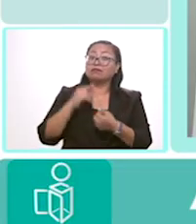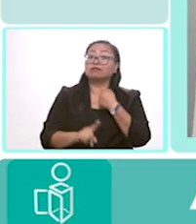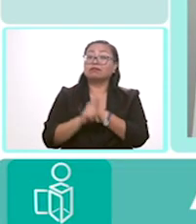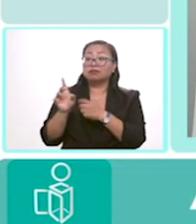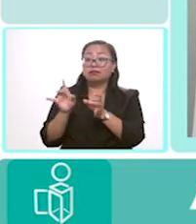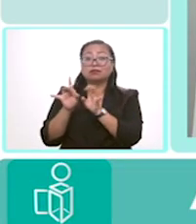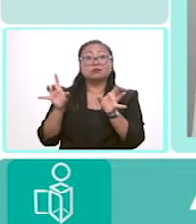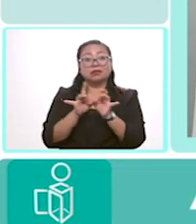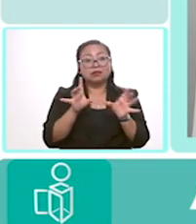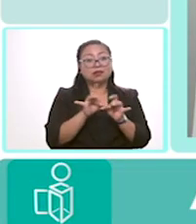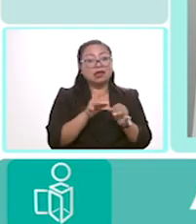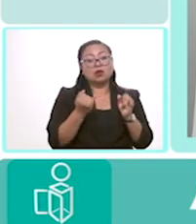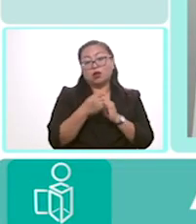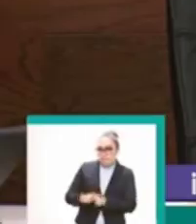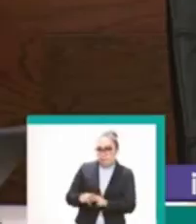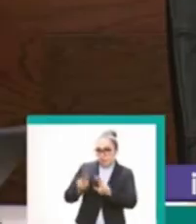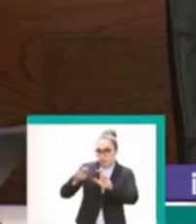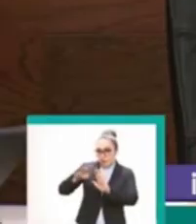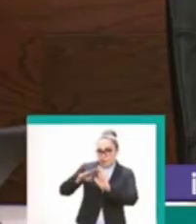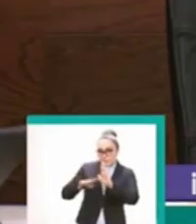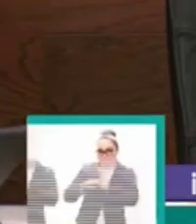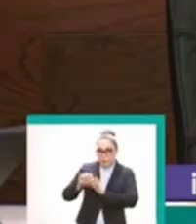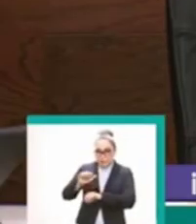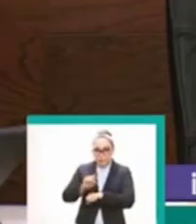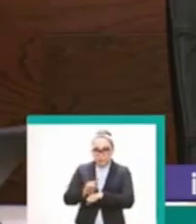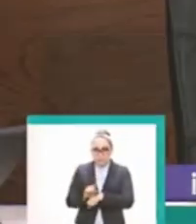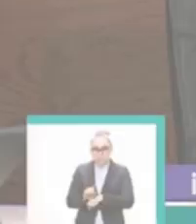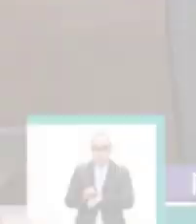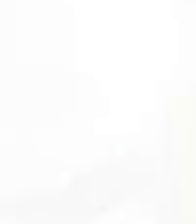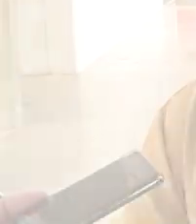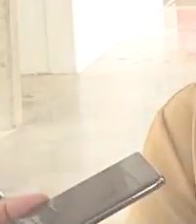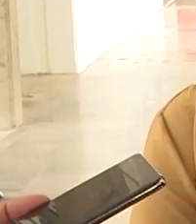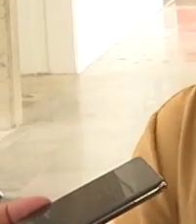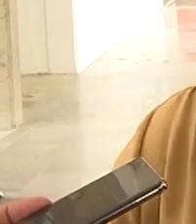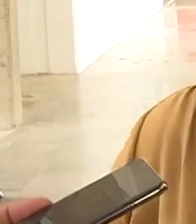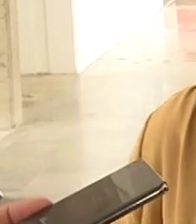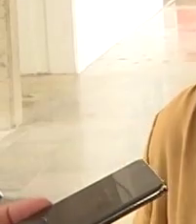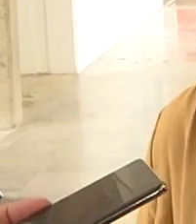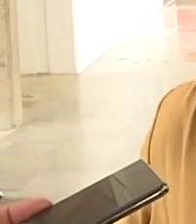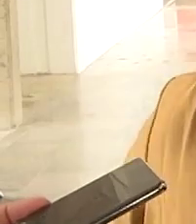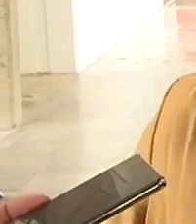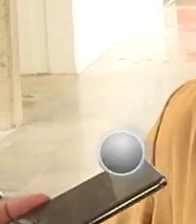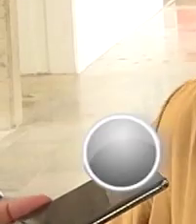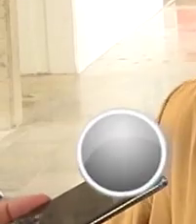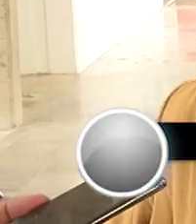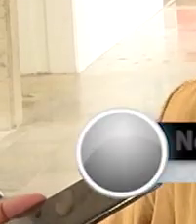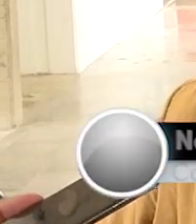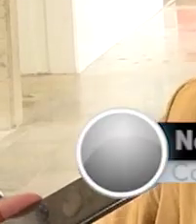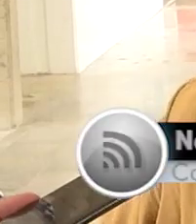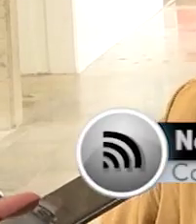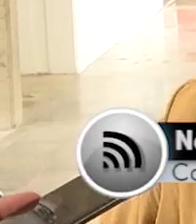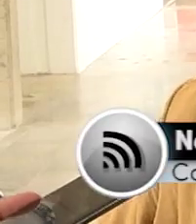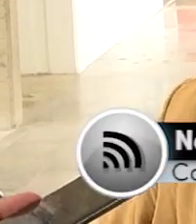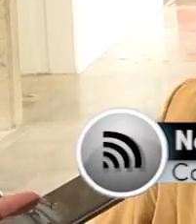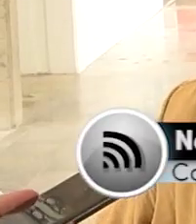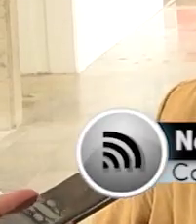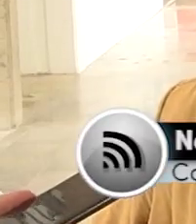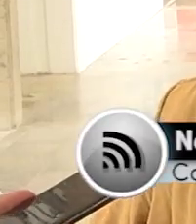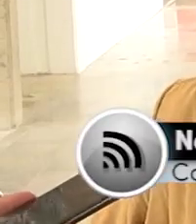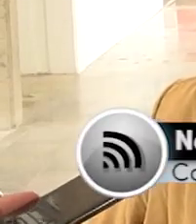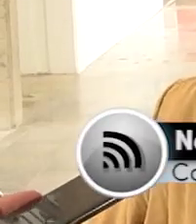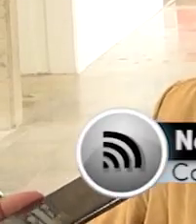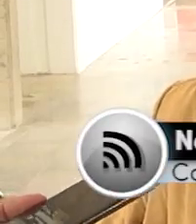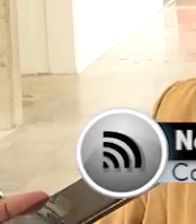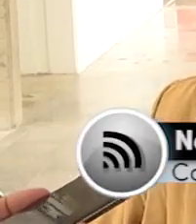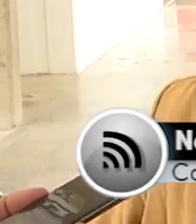información, ya que los datos personales son fácilmente vulnerados. De enero al día de ayer tenemos más de